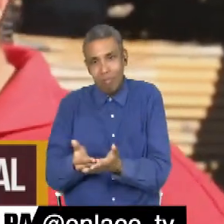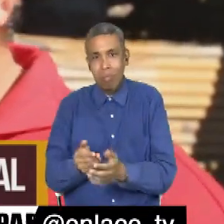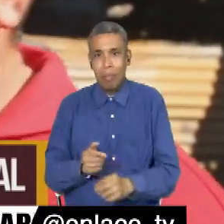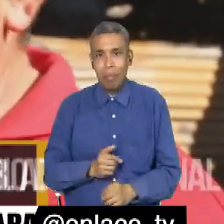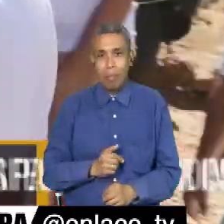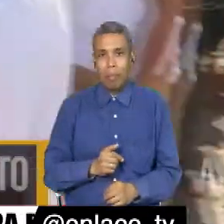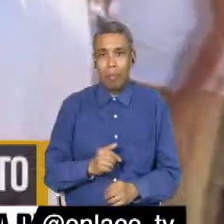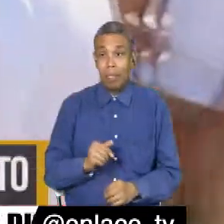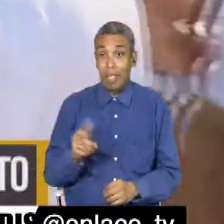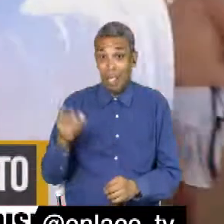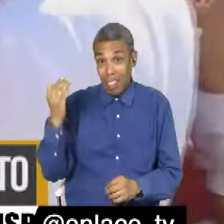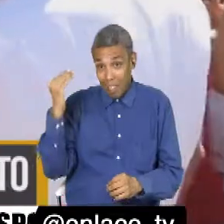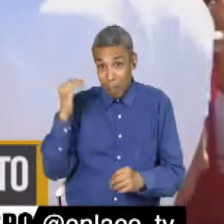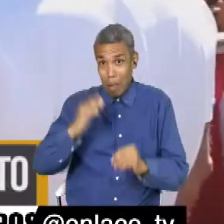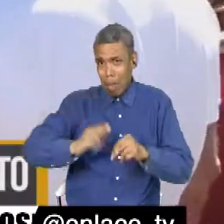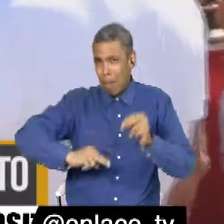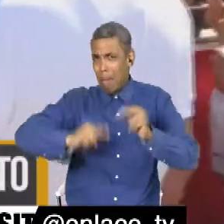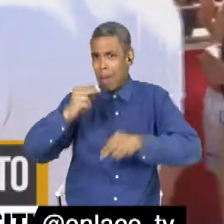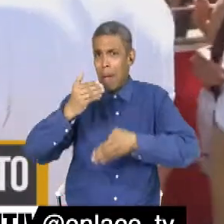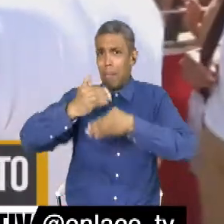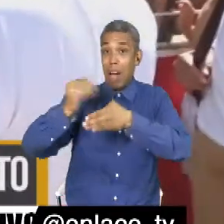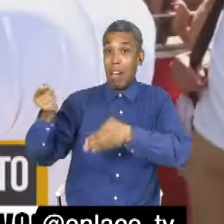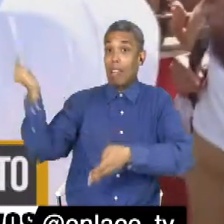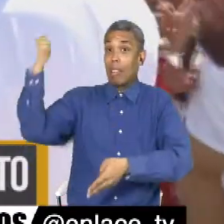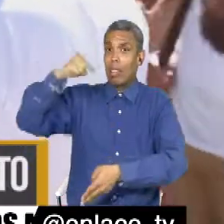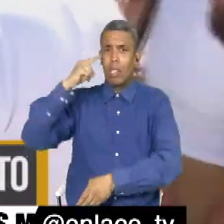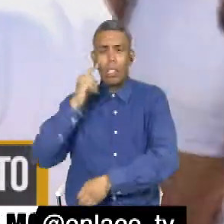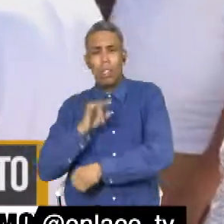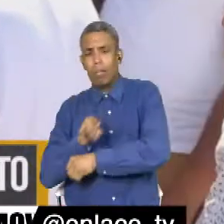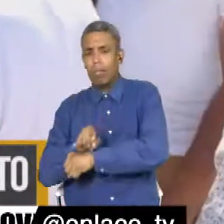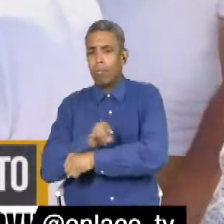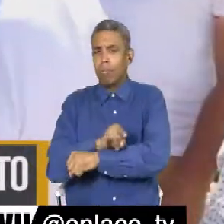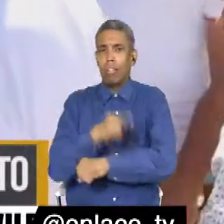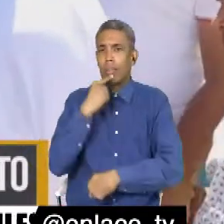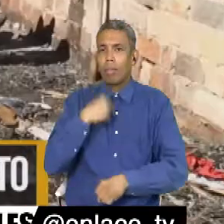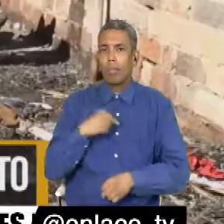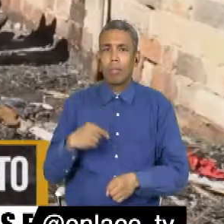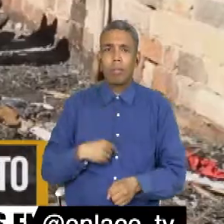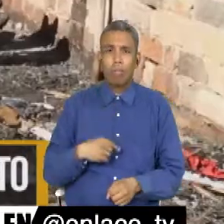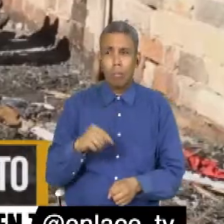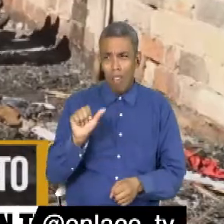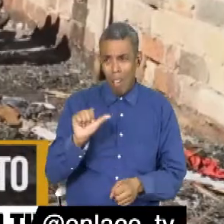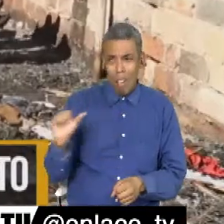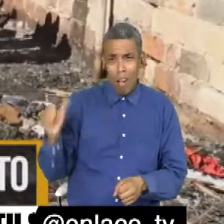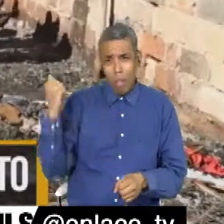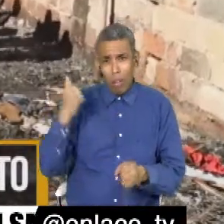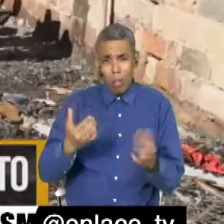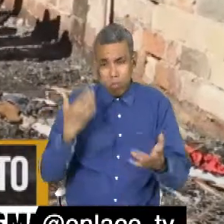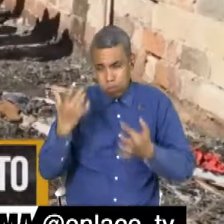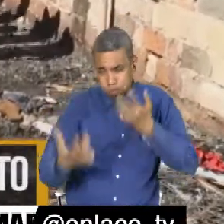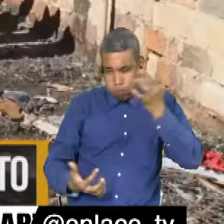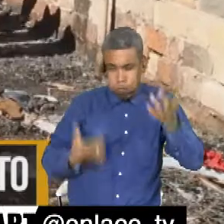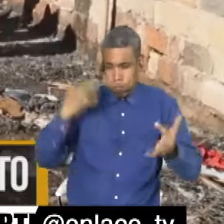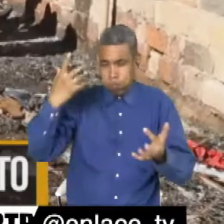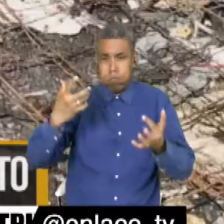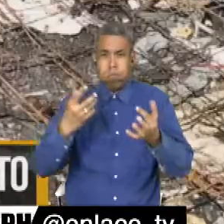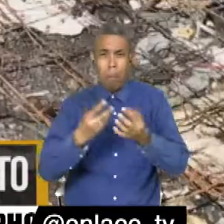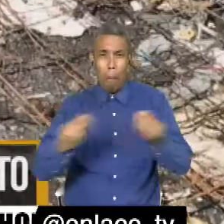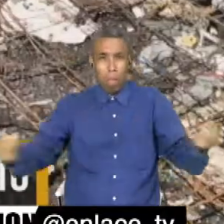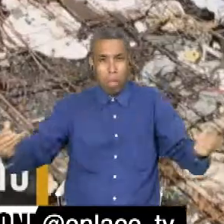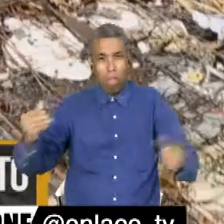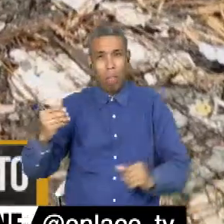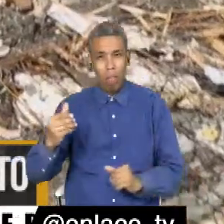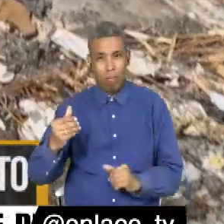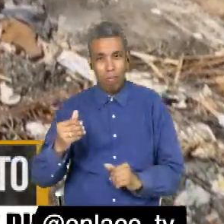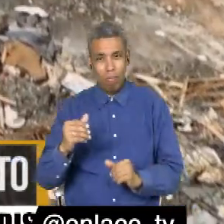la entrega. Y es que estas dos mujeres, luego de haberlo perdido todo en un incendio que se registró el pasado martes 16 de mayo, se les